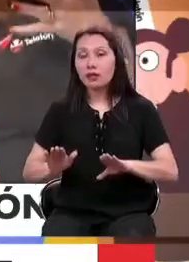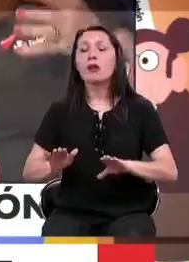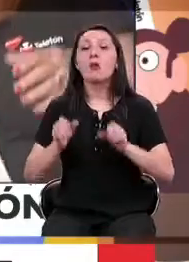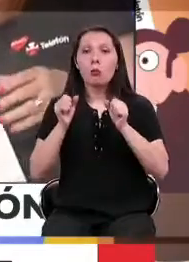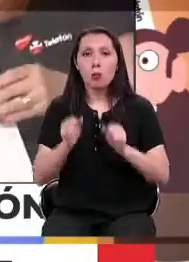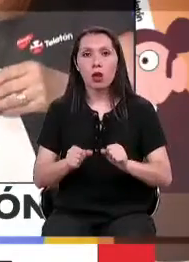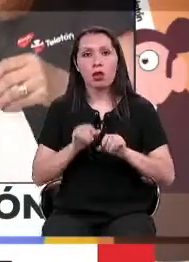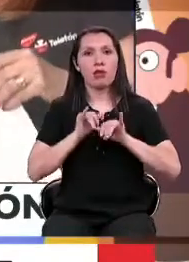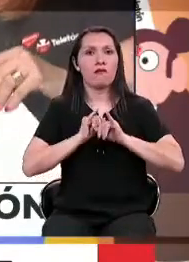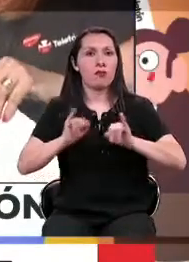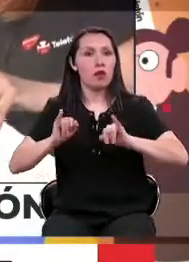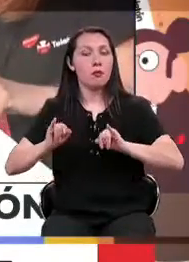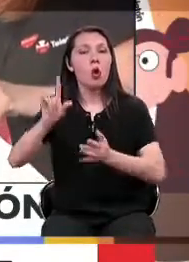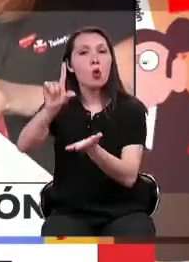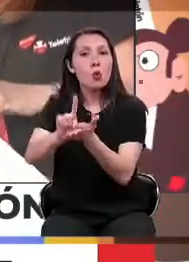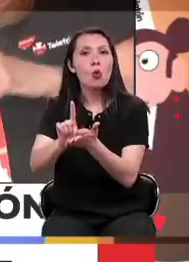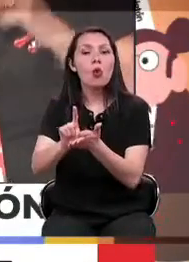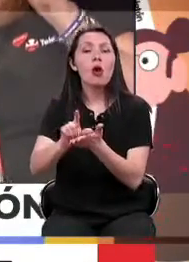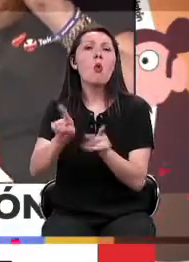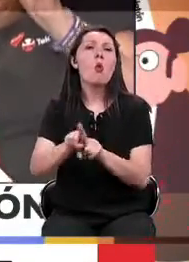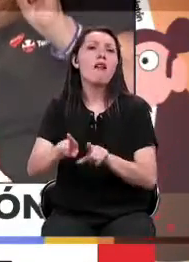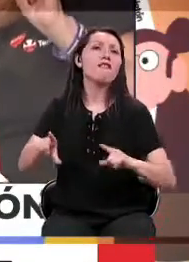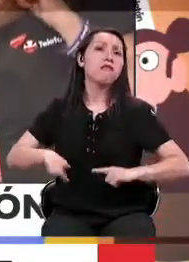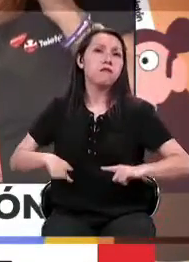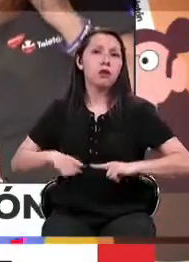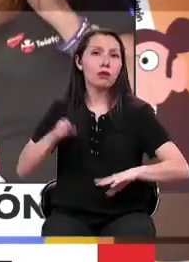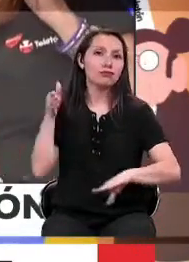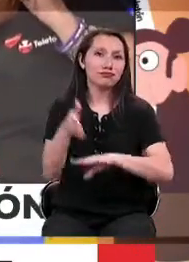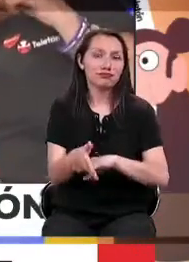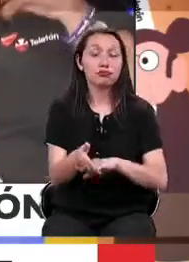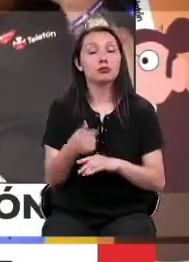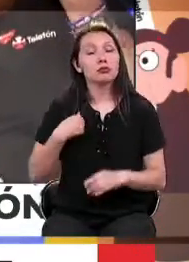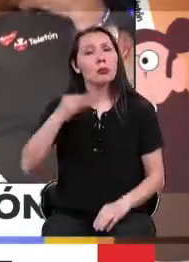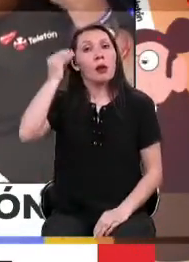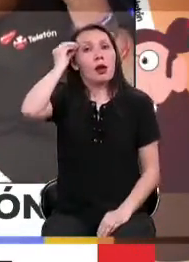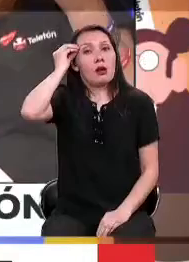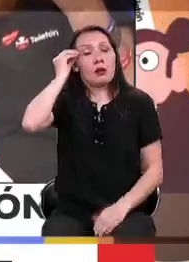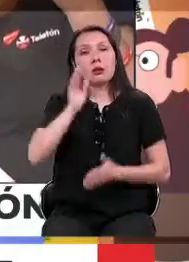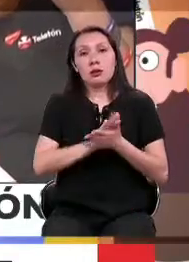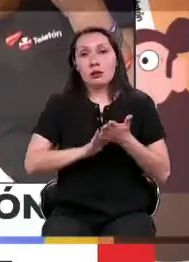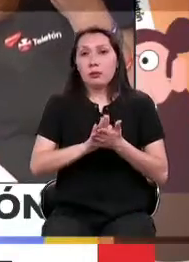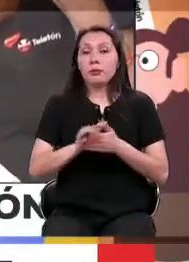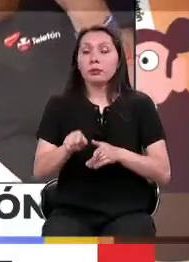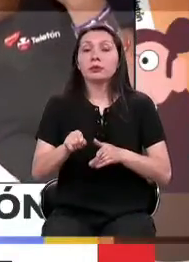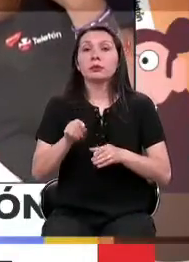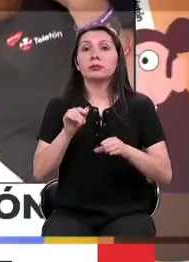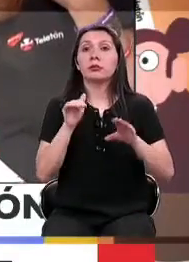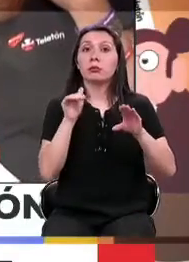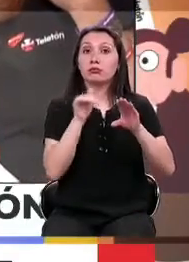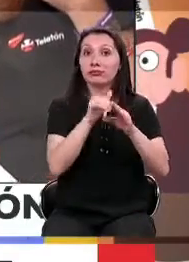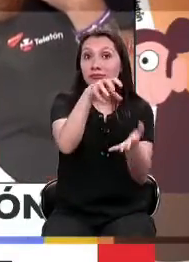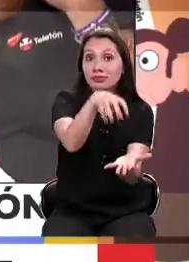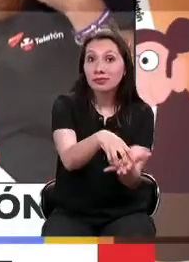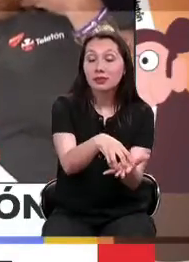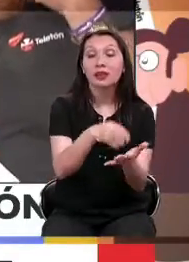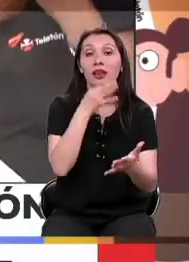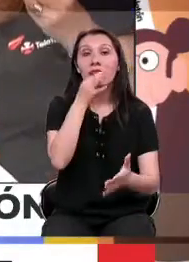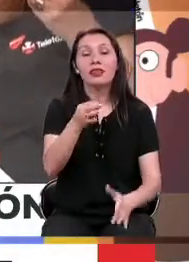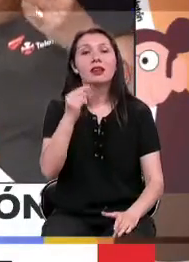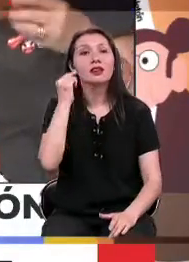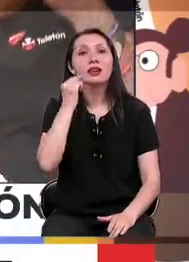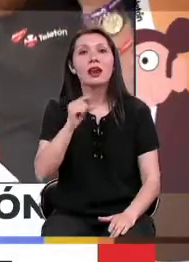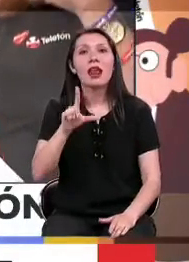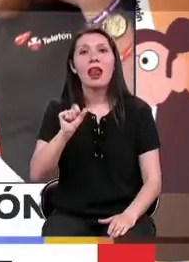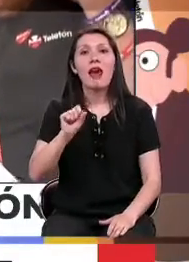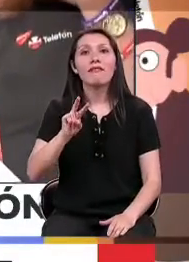poder dar los lugares donde que está más flojo, pero me acuerdo por ejemplo que dentro de las sucursales que mencionó Mario estaba la sucursal